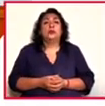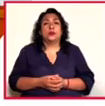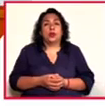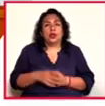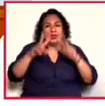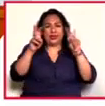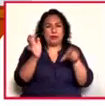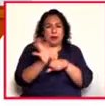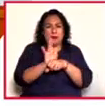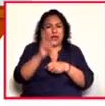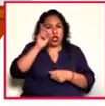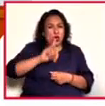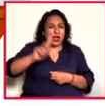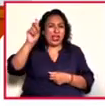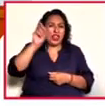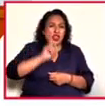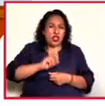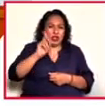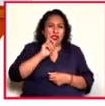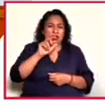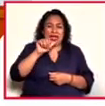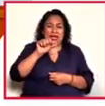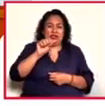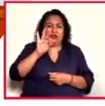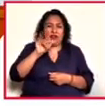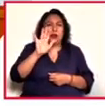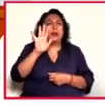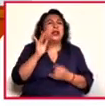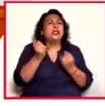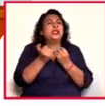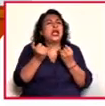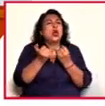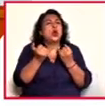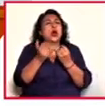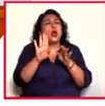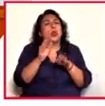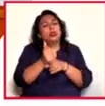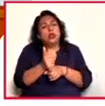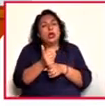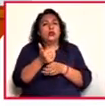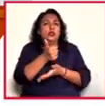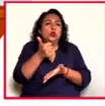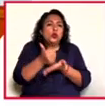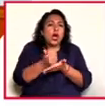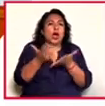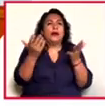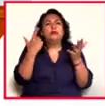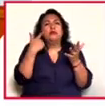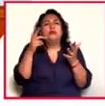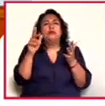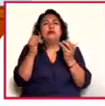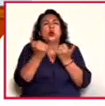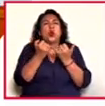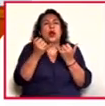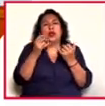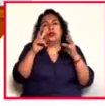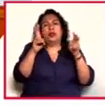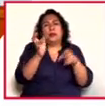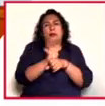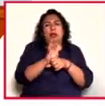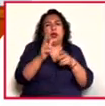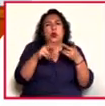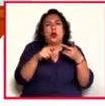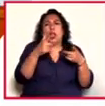Asfalto bien podría tomarse como un homenaje a los melodramas urbanos, con sutiles referencias a películas como Un Hombre Violento, Ratas